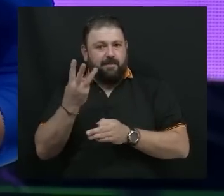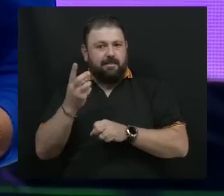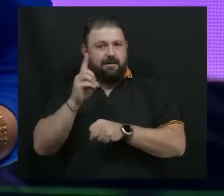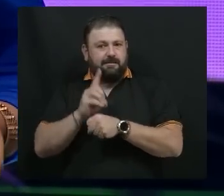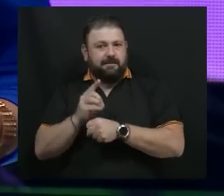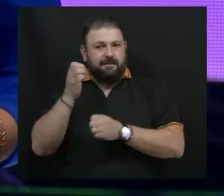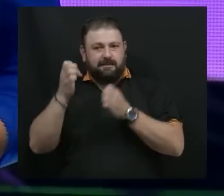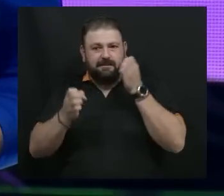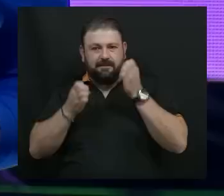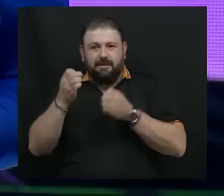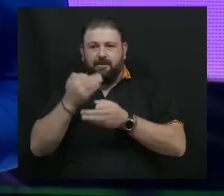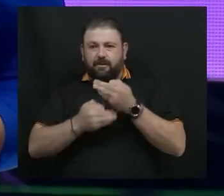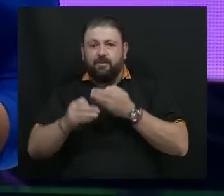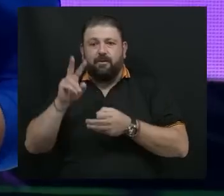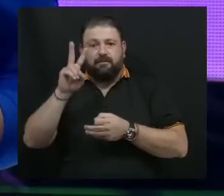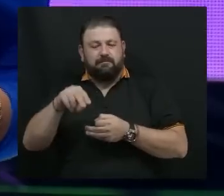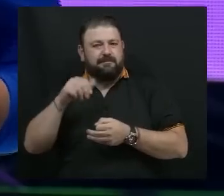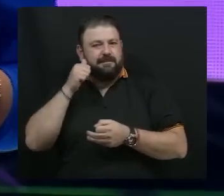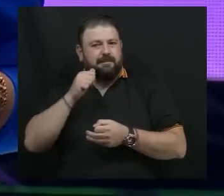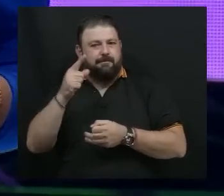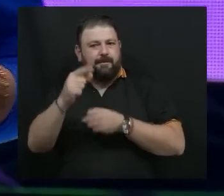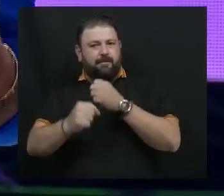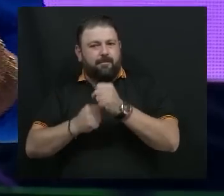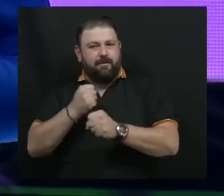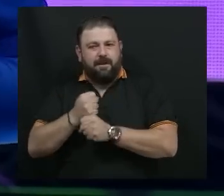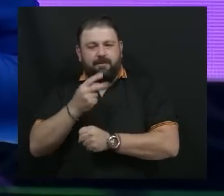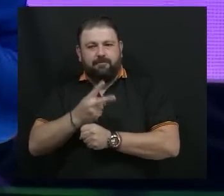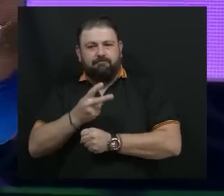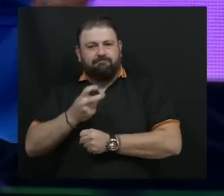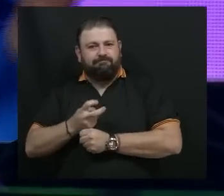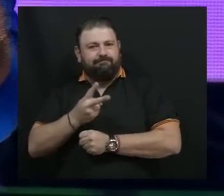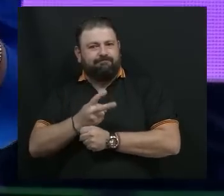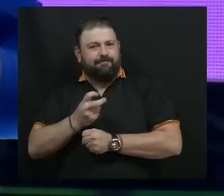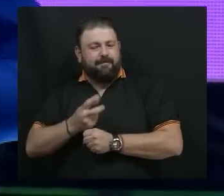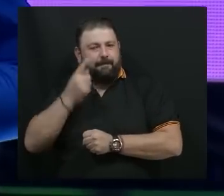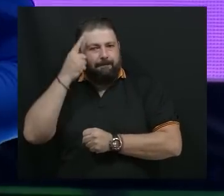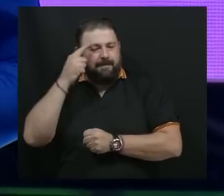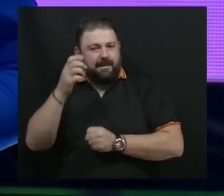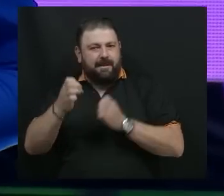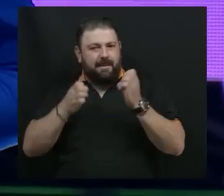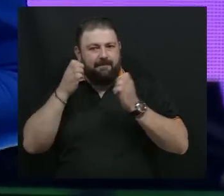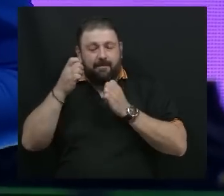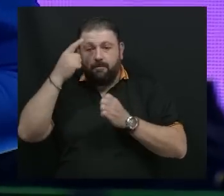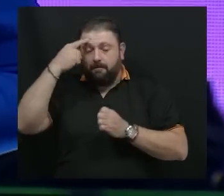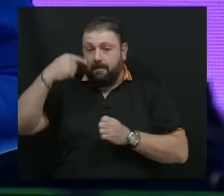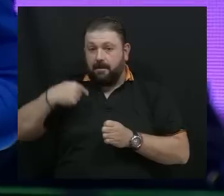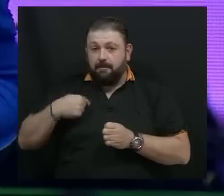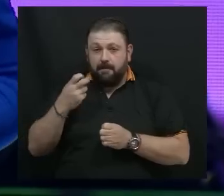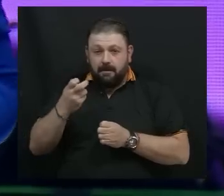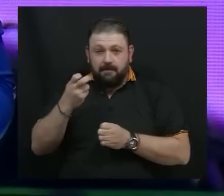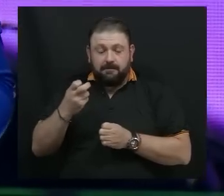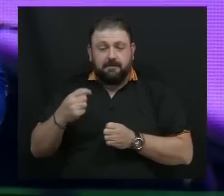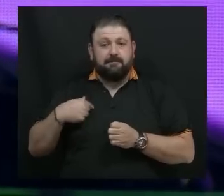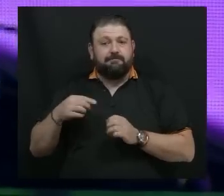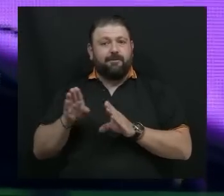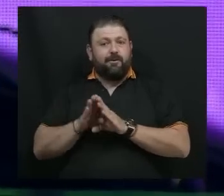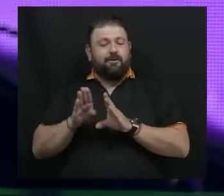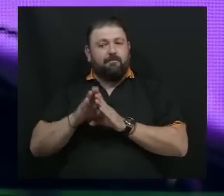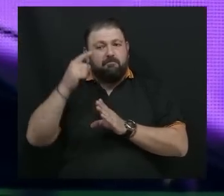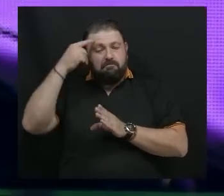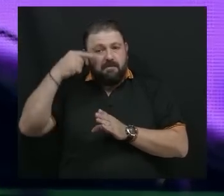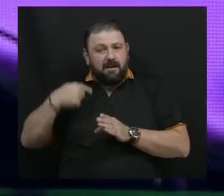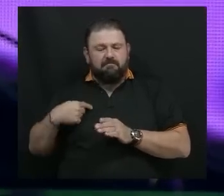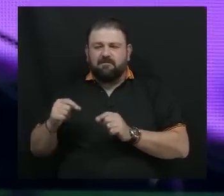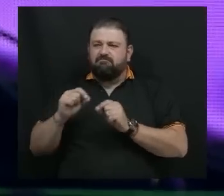a mitad de año recibimos una invitación que para mí fue, mejor dicho, sorprendente.